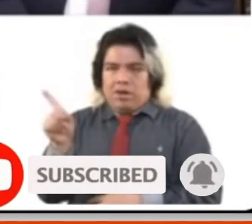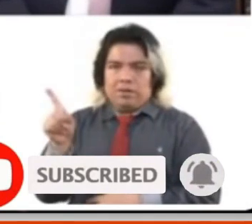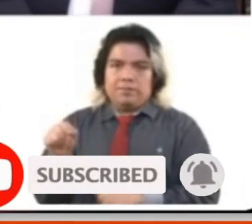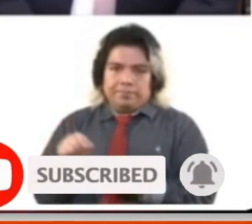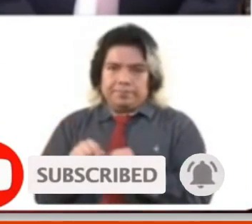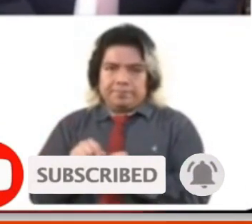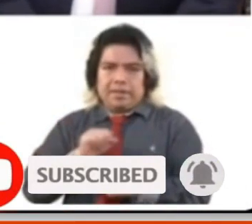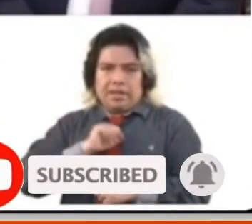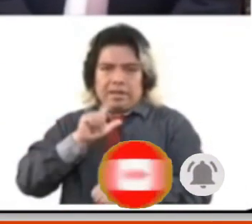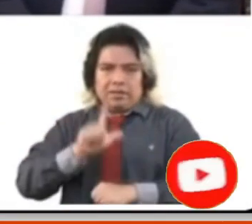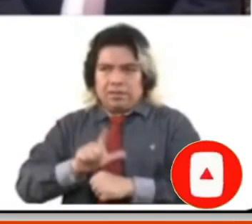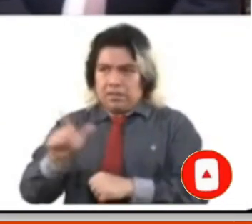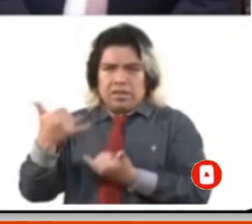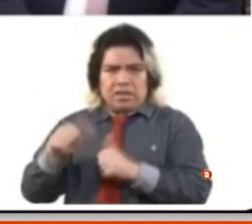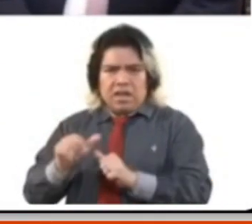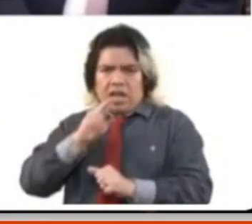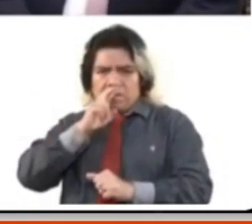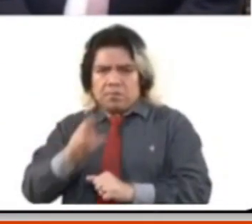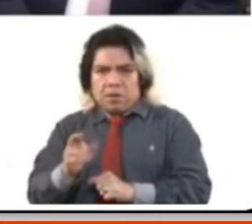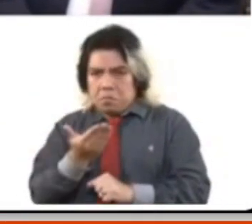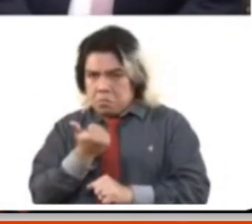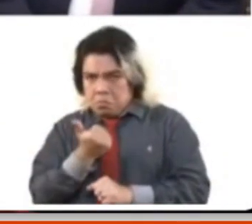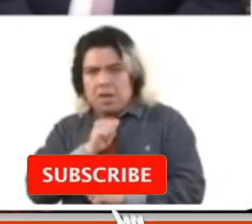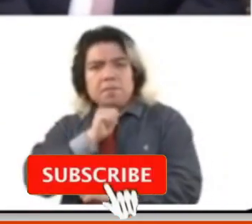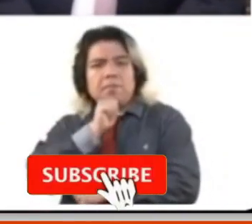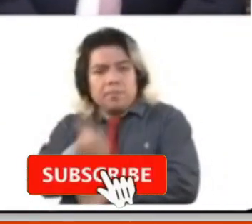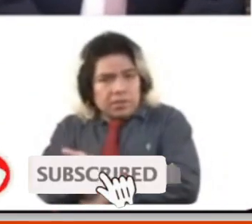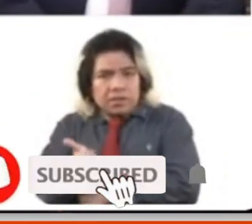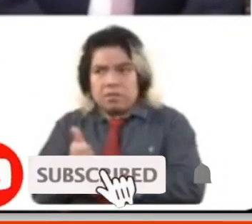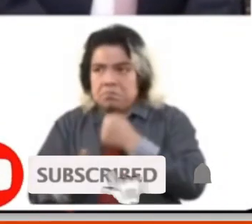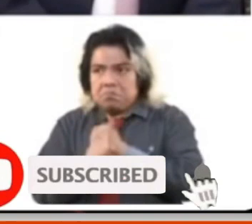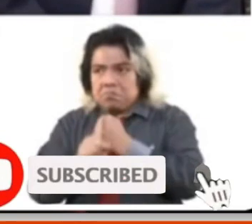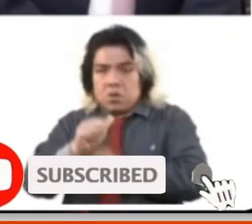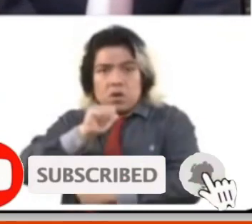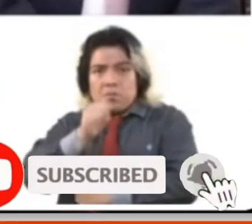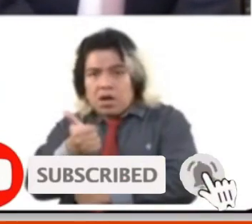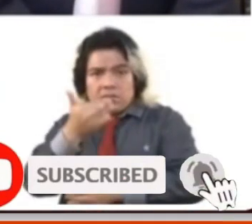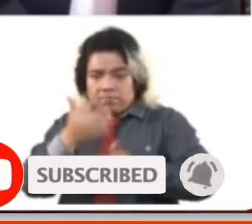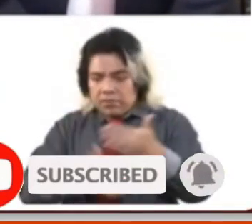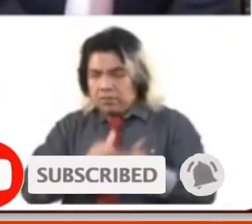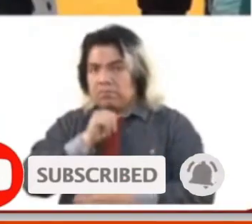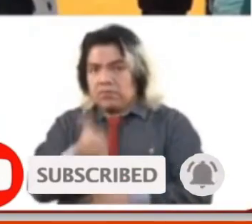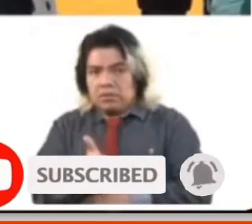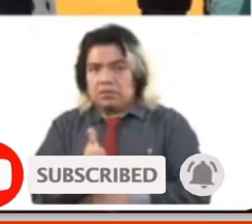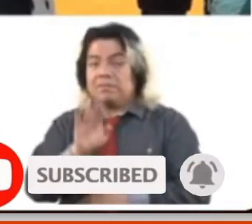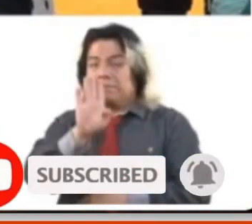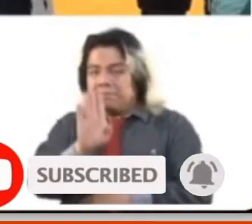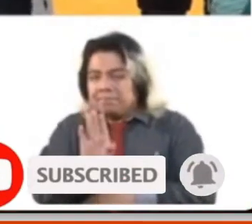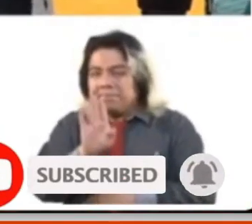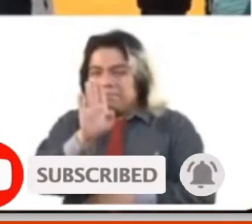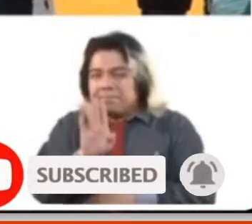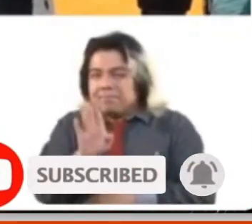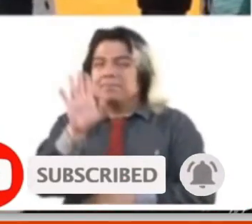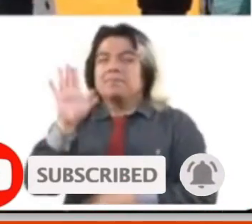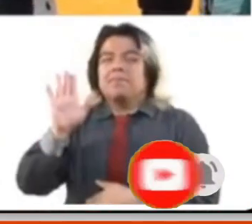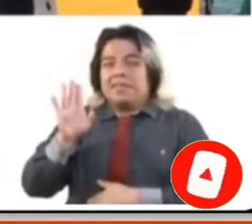que ya había resuelto que no había pues ninguna falta. Entonces, aquí estamos hablando de que aquí sí hay una